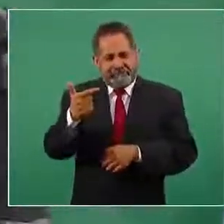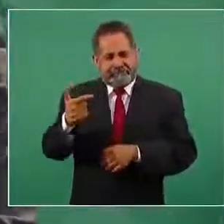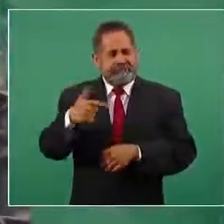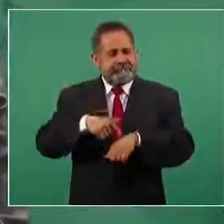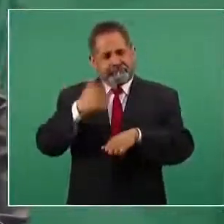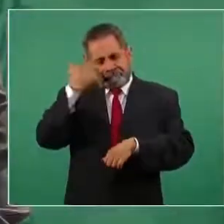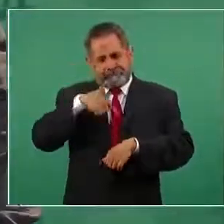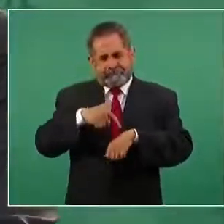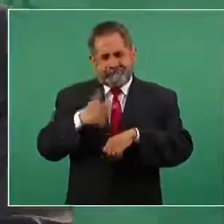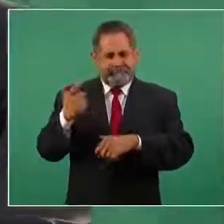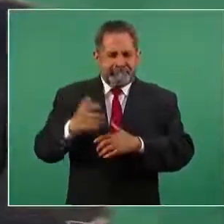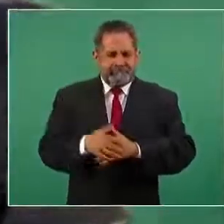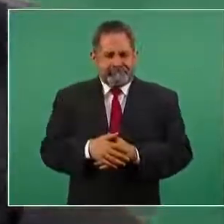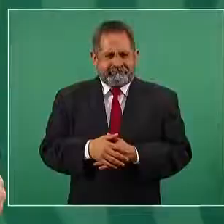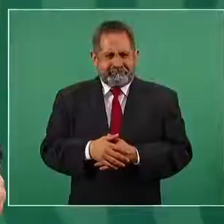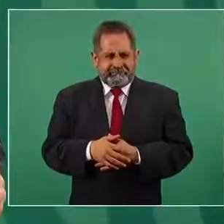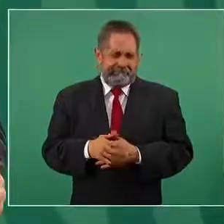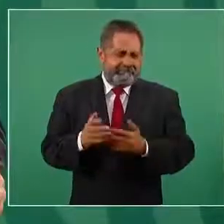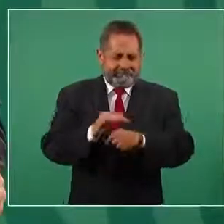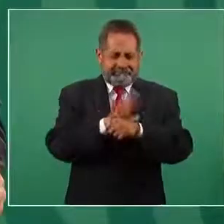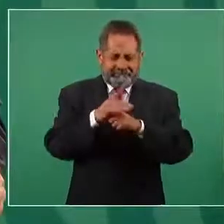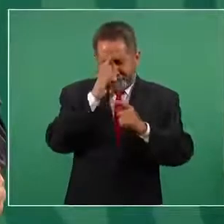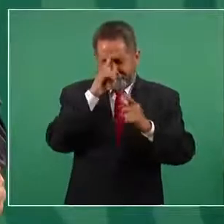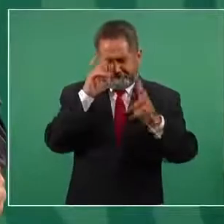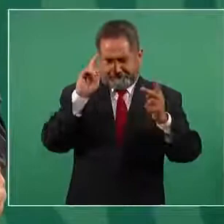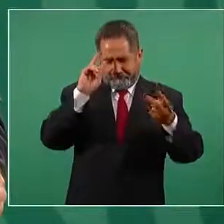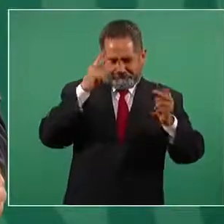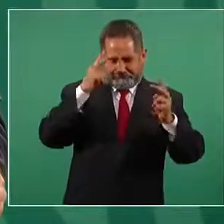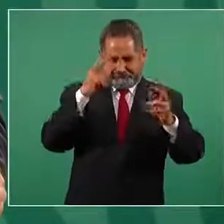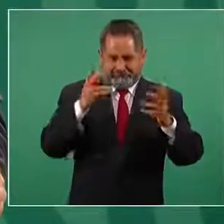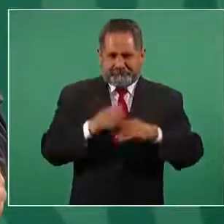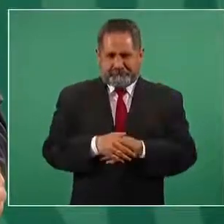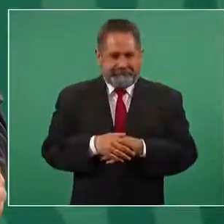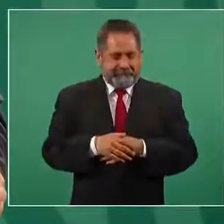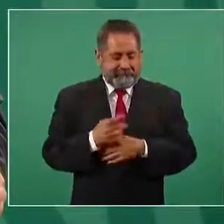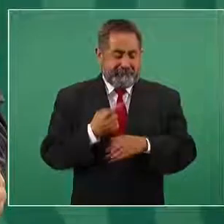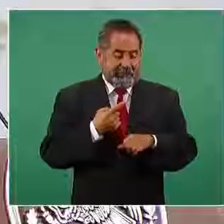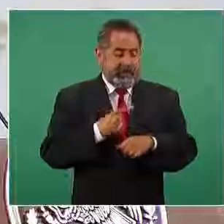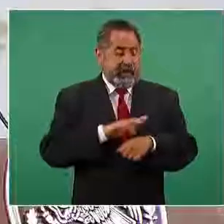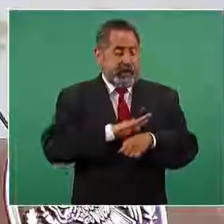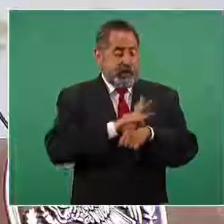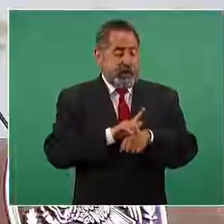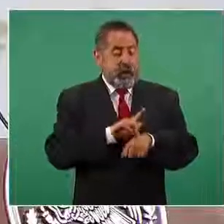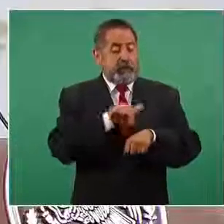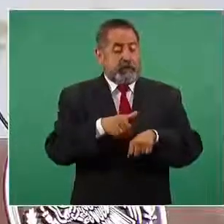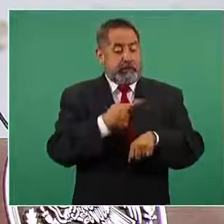7, pues es el COVID, el post-COVID.